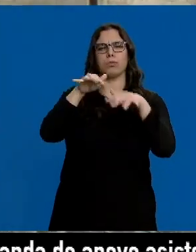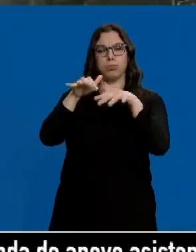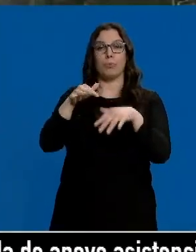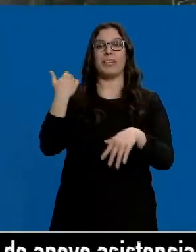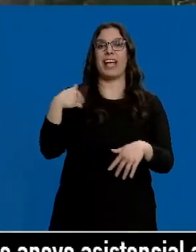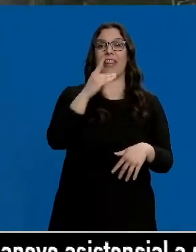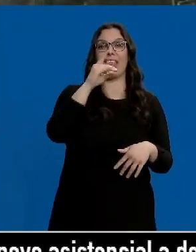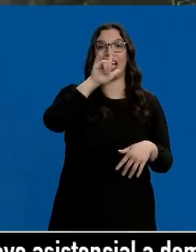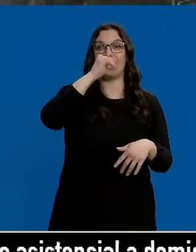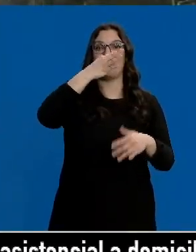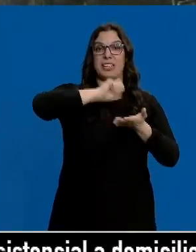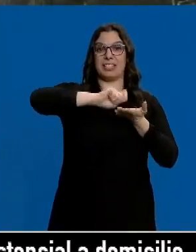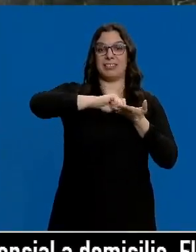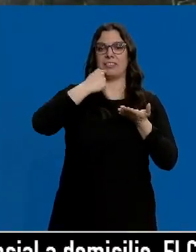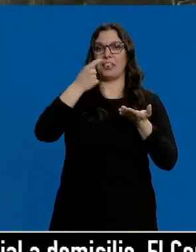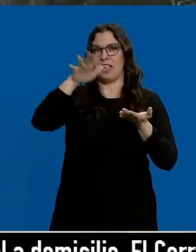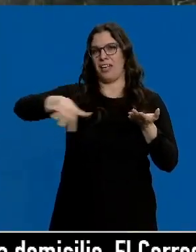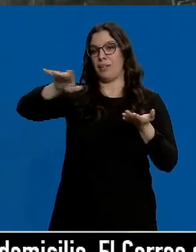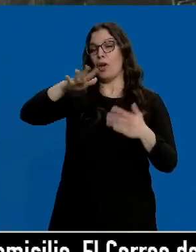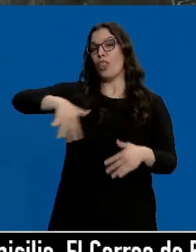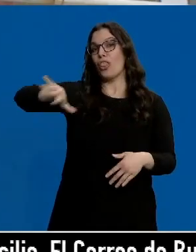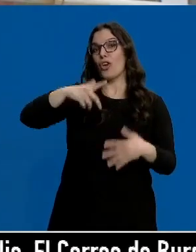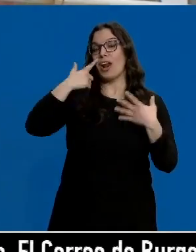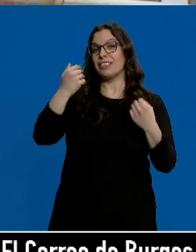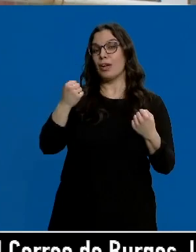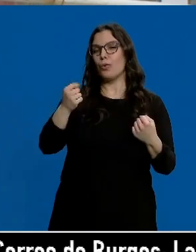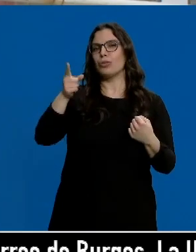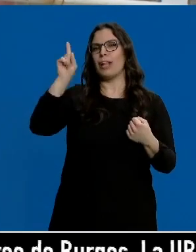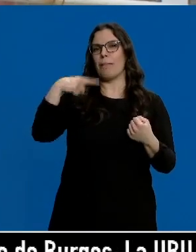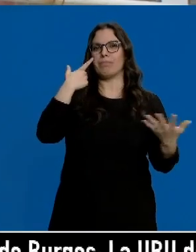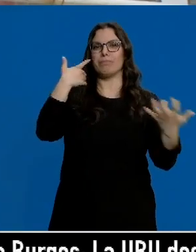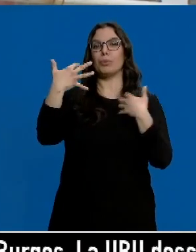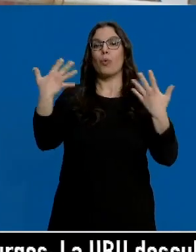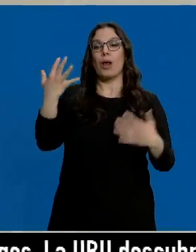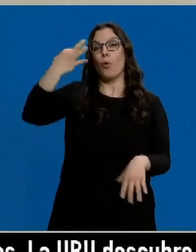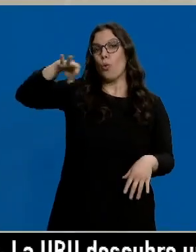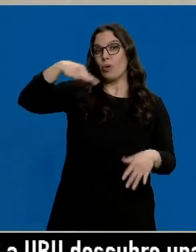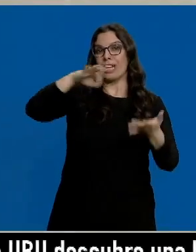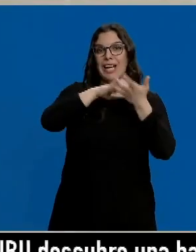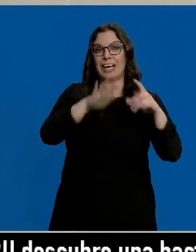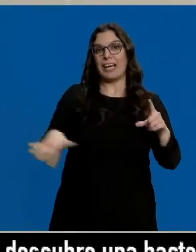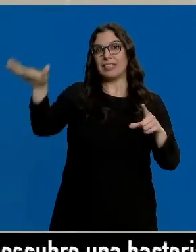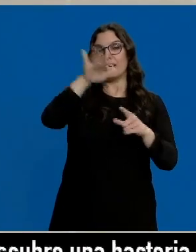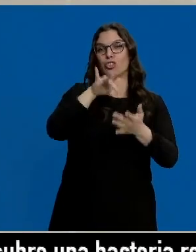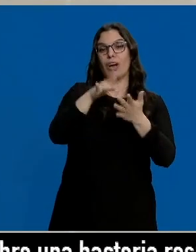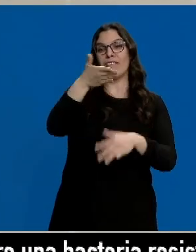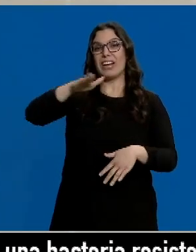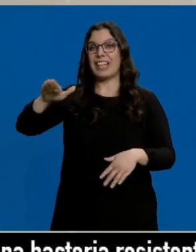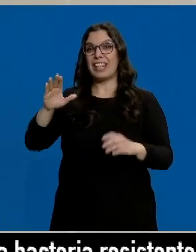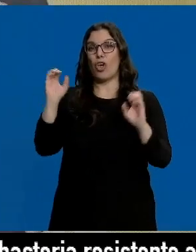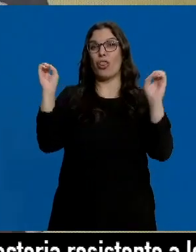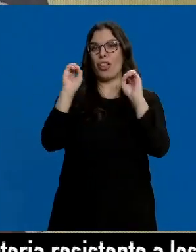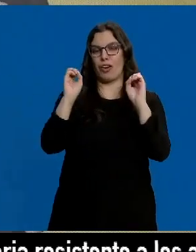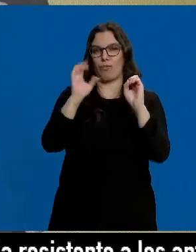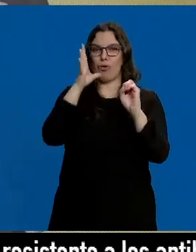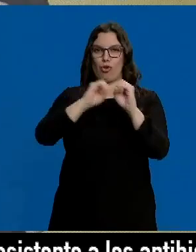Delibes, pero es que ahora esta zona básica de salud es noticia, porque es la única de Castilla y León que no ha registrado fallecidos por